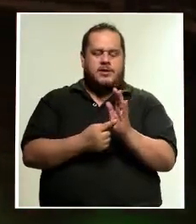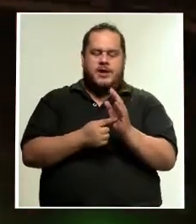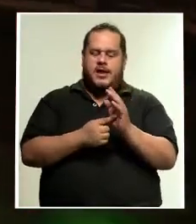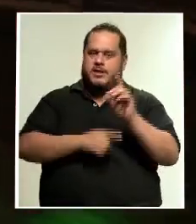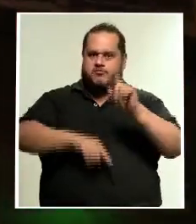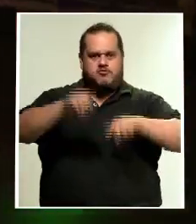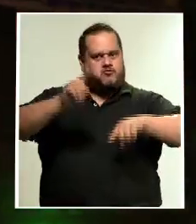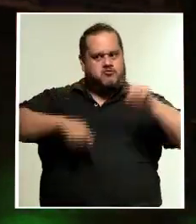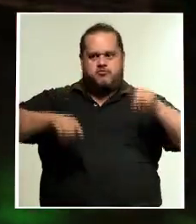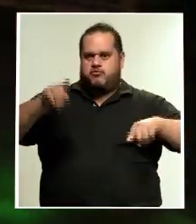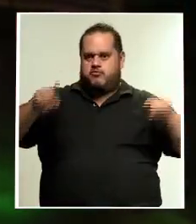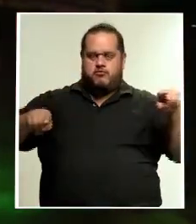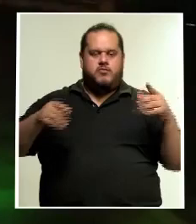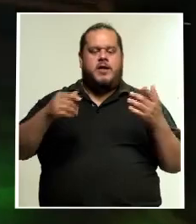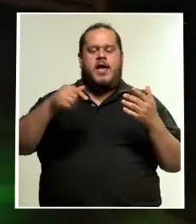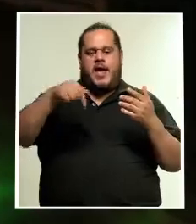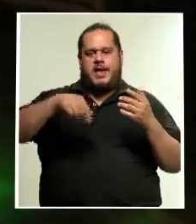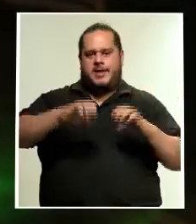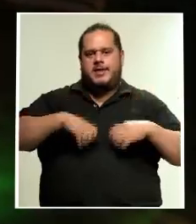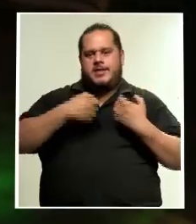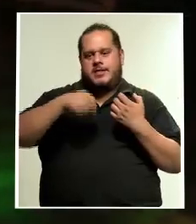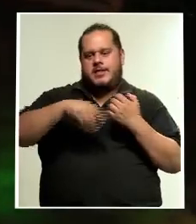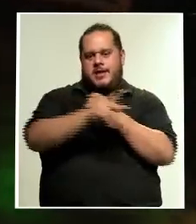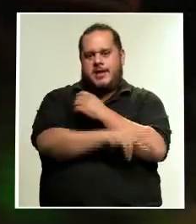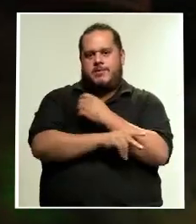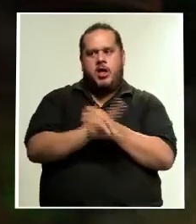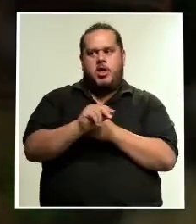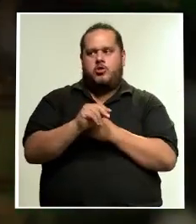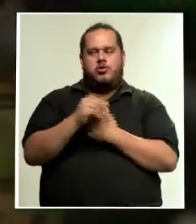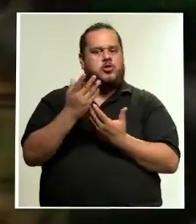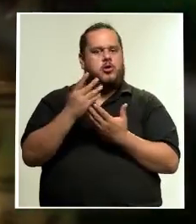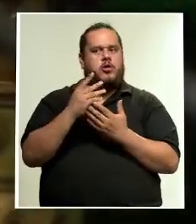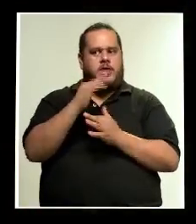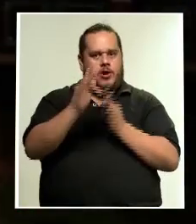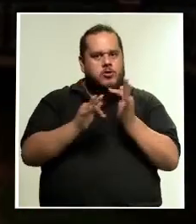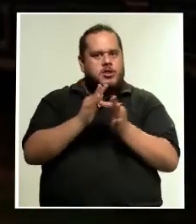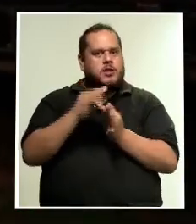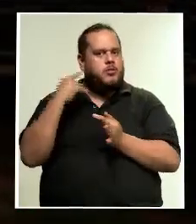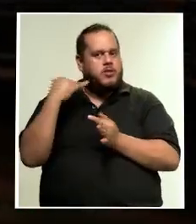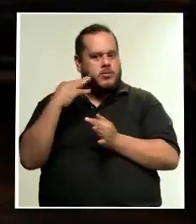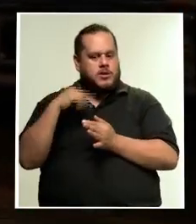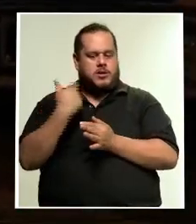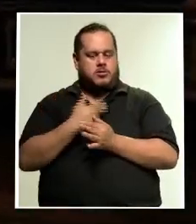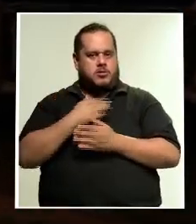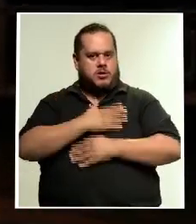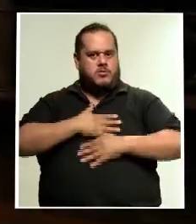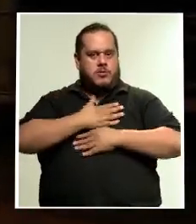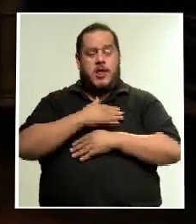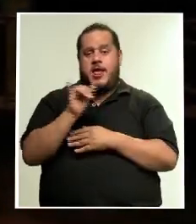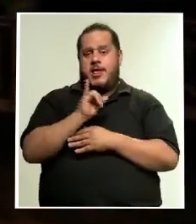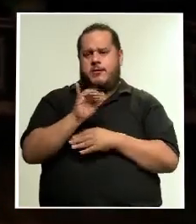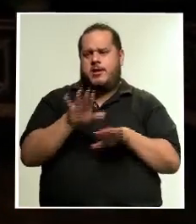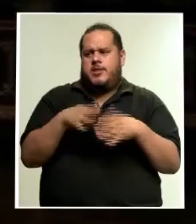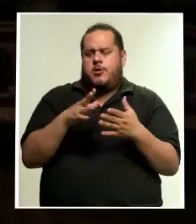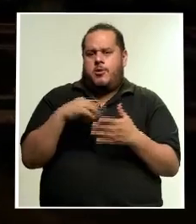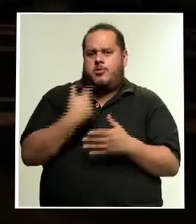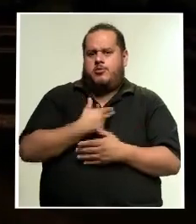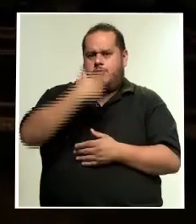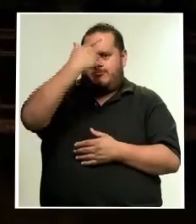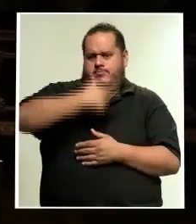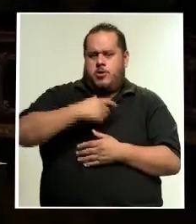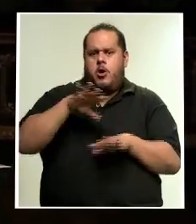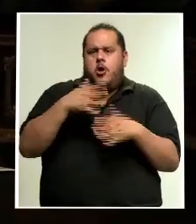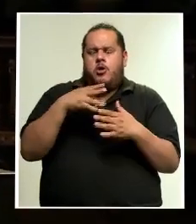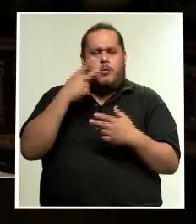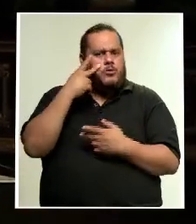diversidad que existe en nuestro país, no solamente a nivel de los géneros musicales que hemos podido disfrutar, sino también de cómo somos, cómo nos vemos,